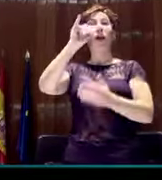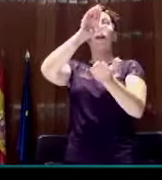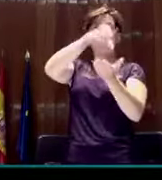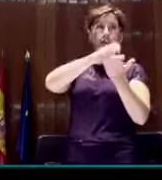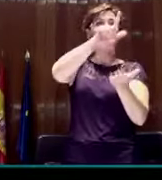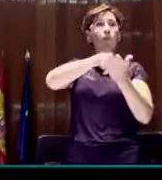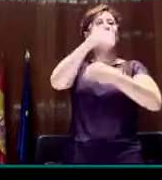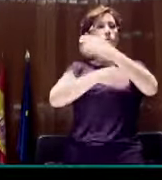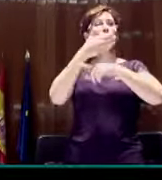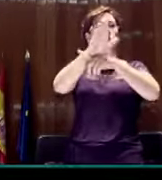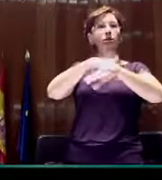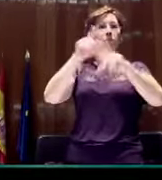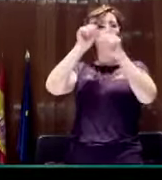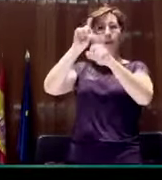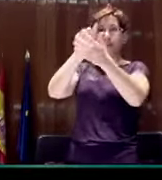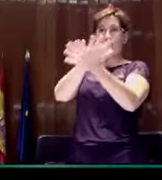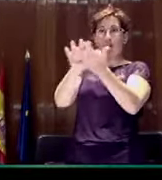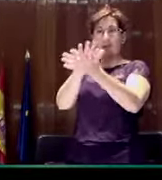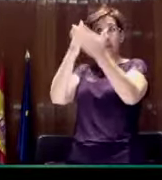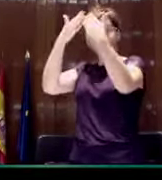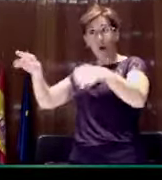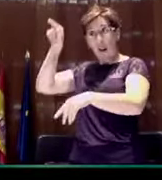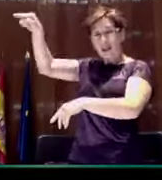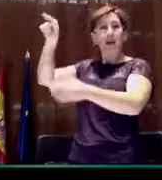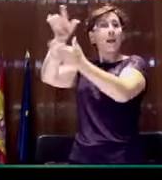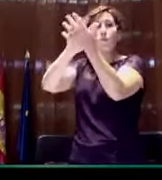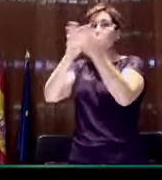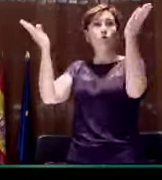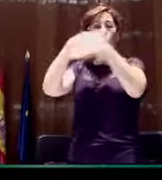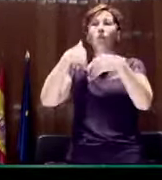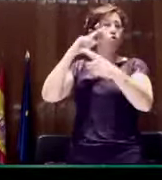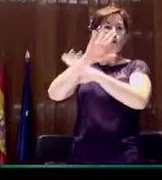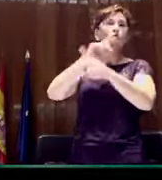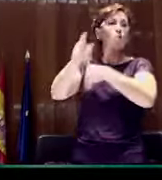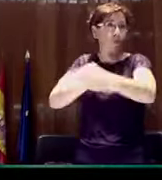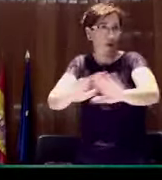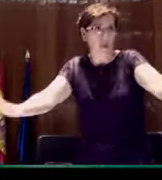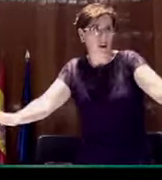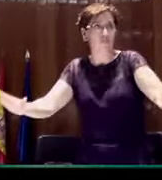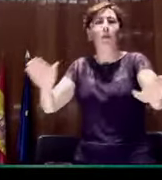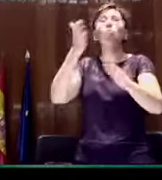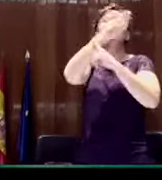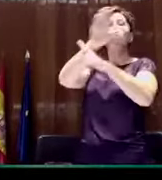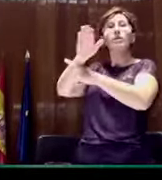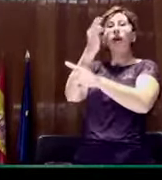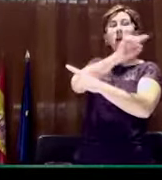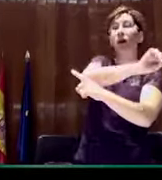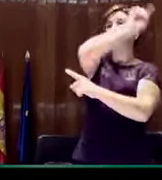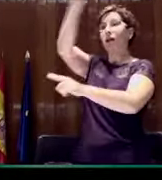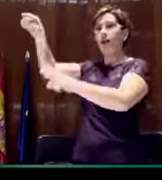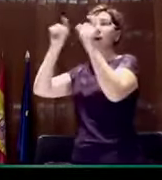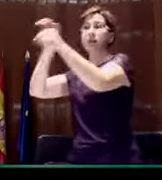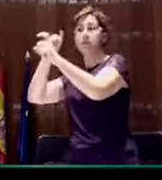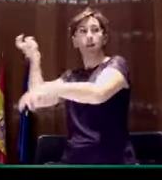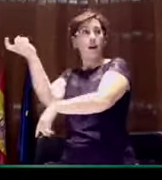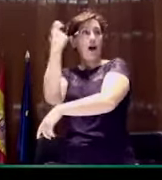de impartir lengua de signos, aunque no existe la lengua de signos, no sé muy bien cómo lo van a hacer, pero van a enseñar a los alumnos ser conscientes